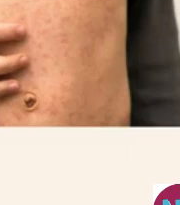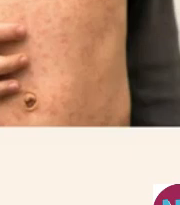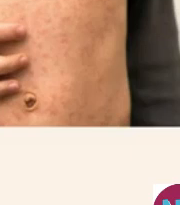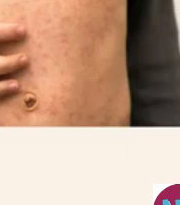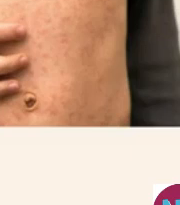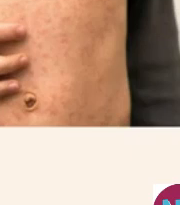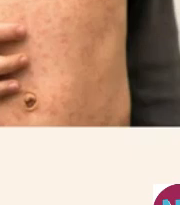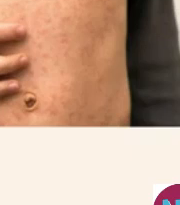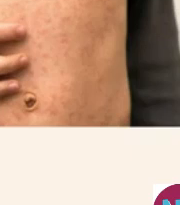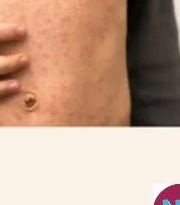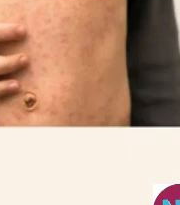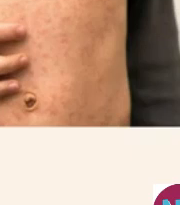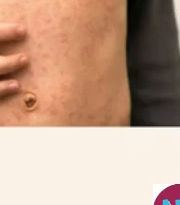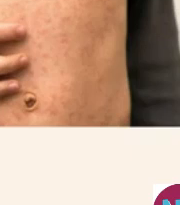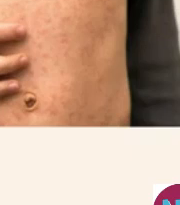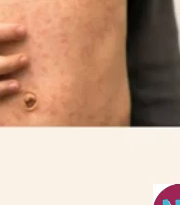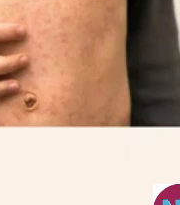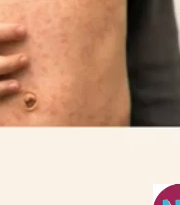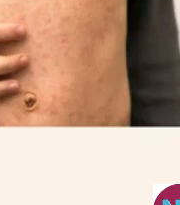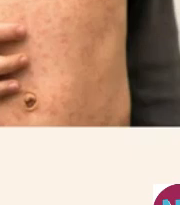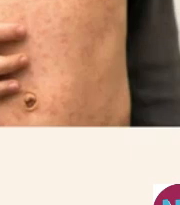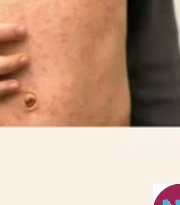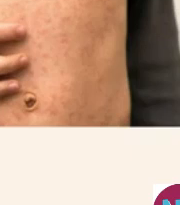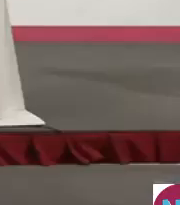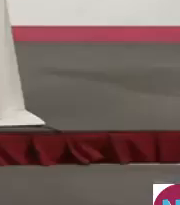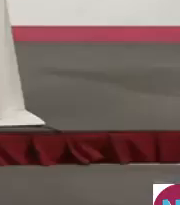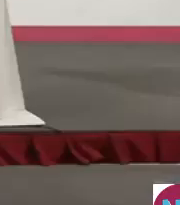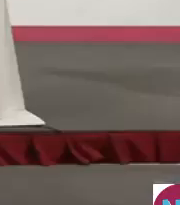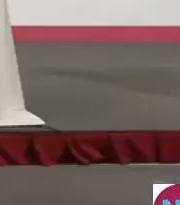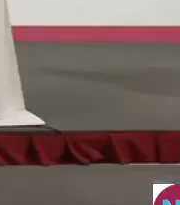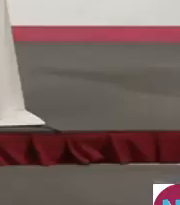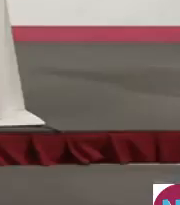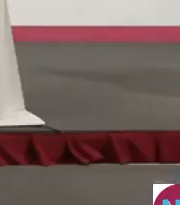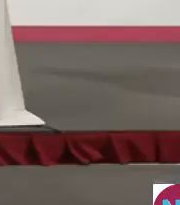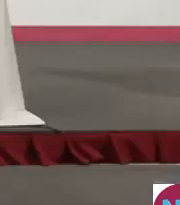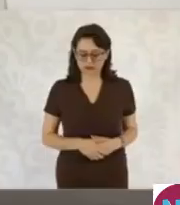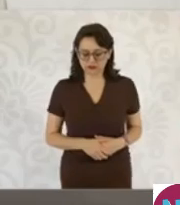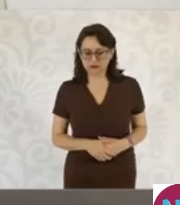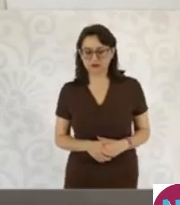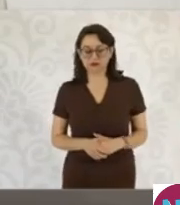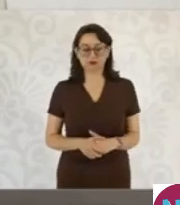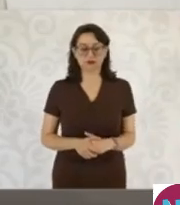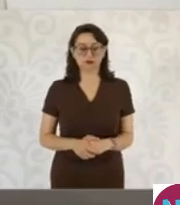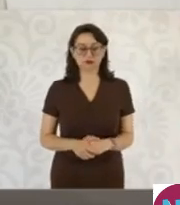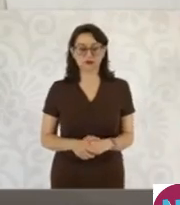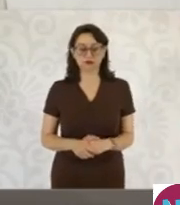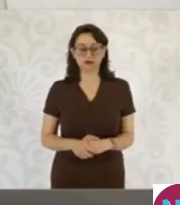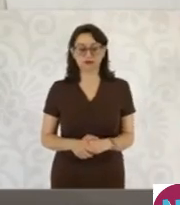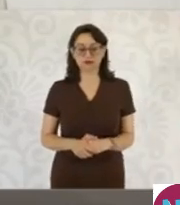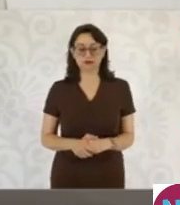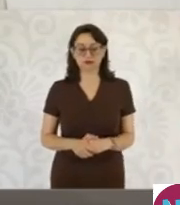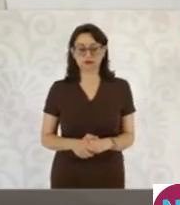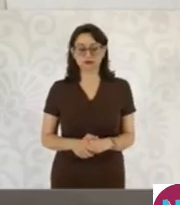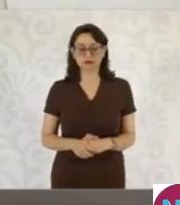y posteriormente un refuerzo a los 6 años. En los casos como este, que es una excepción,